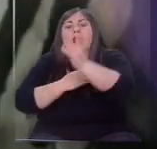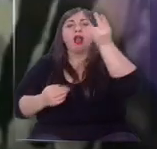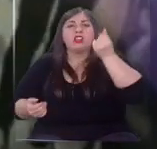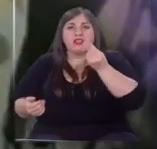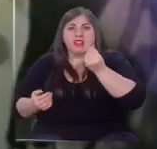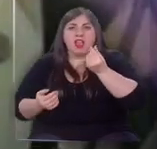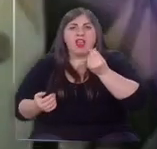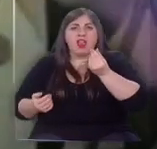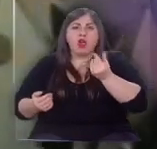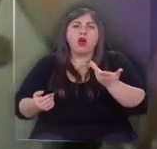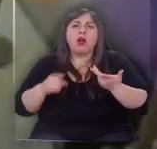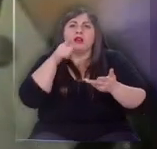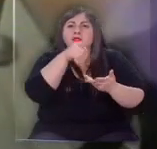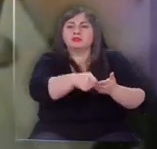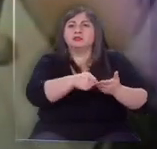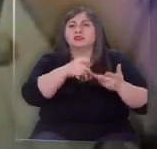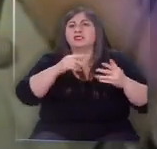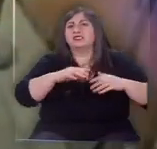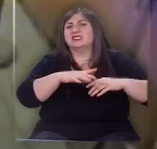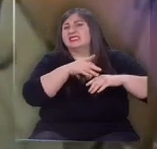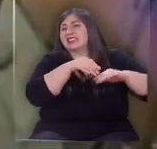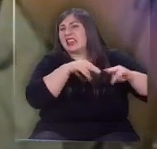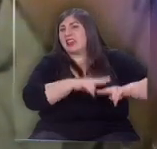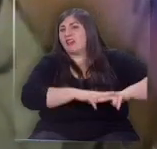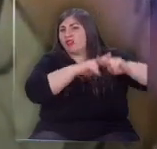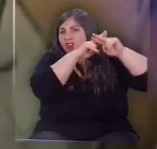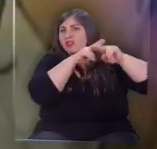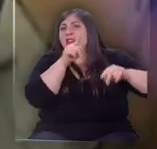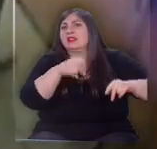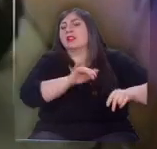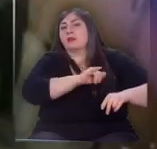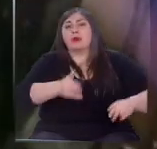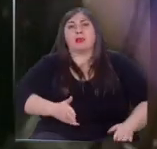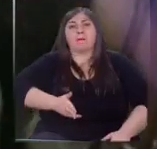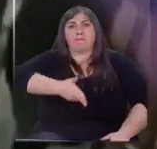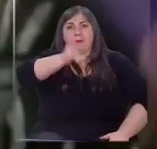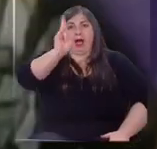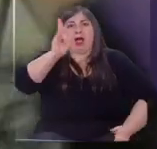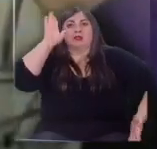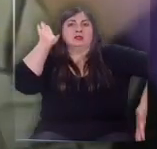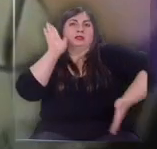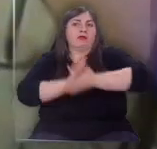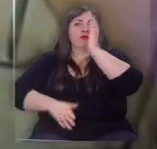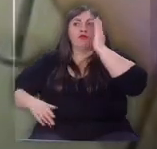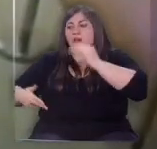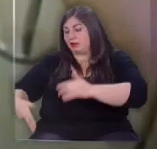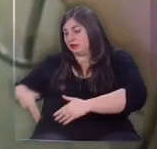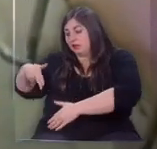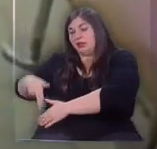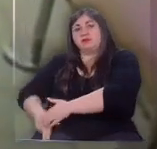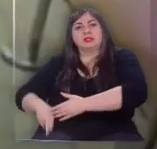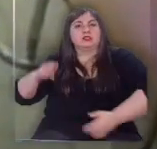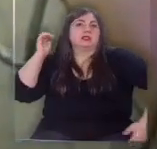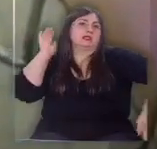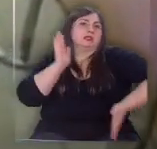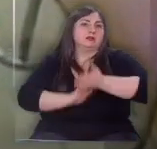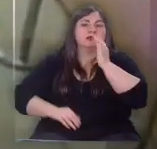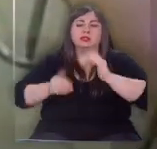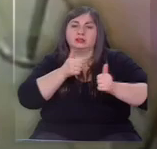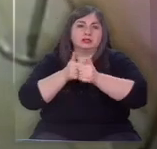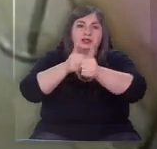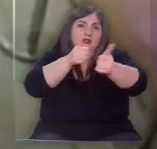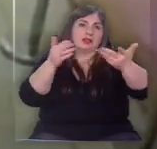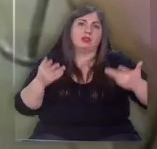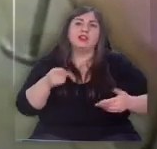dinero de la bóveda, de acuerdo a lo que entregó como información Carabineros. Luego de balear al trabajador, se llevó su arma de servicio, pero fue seguido por testigos.